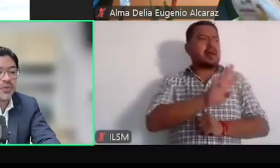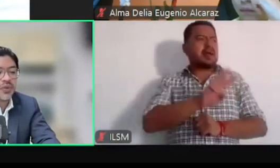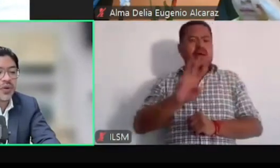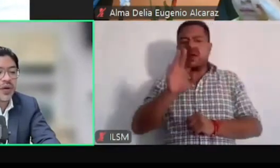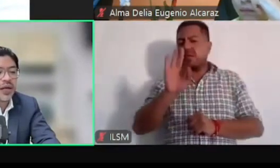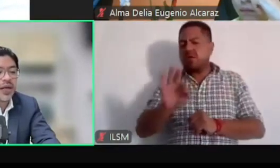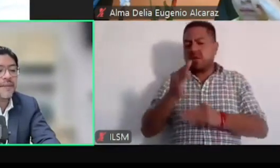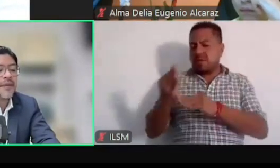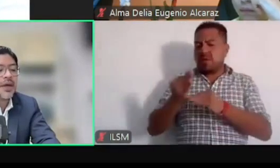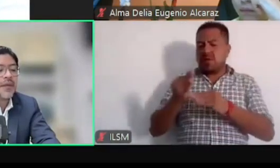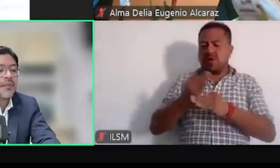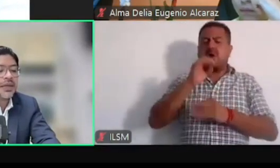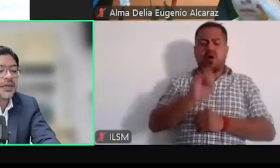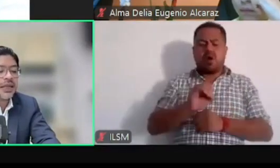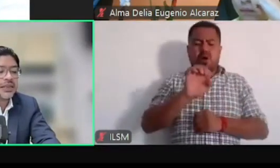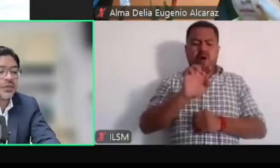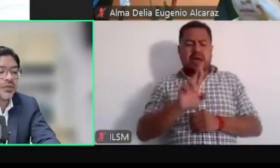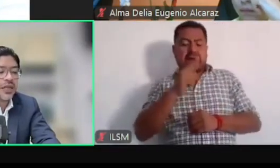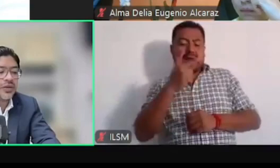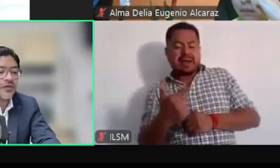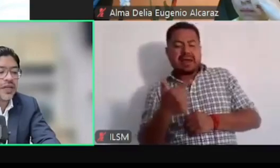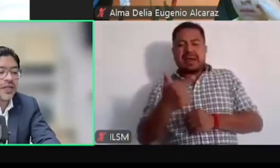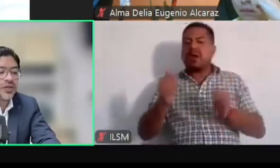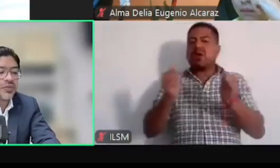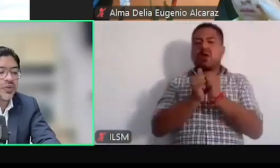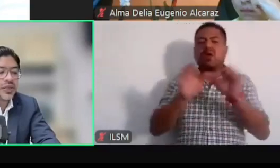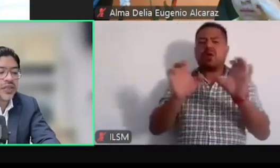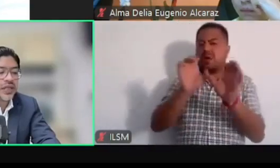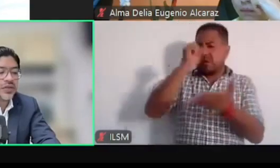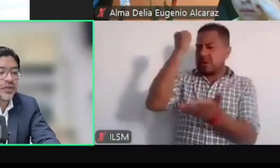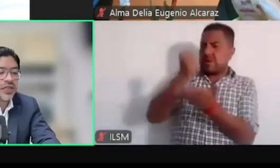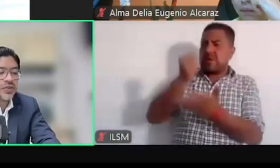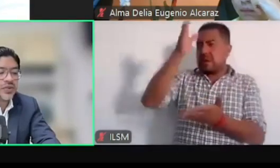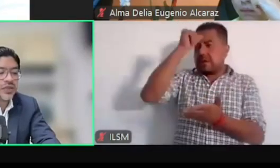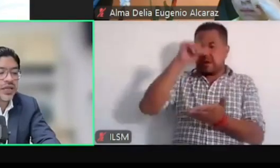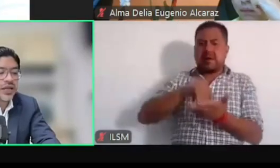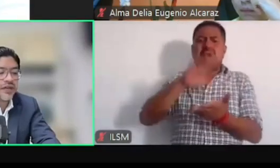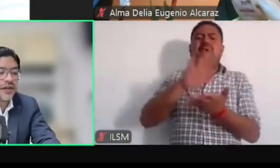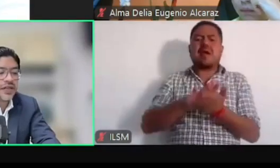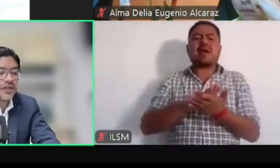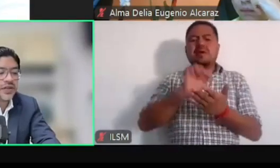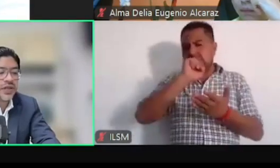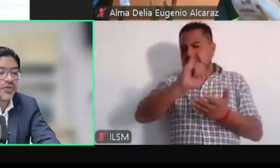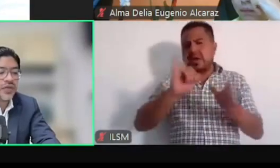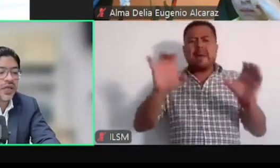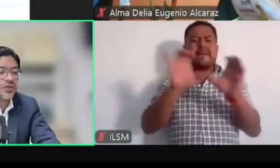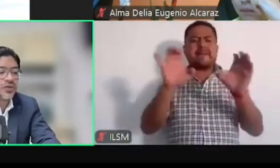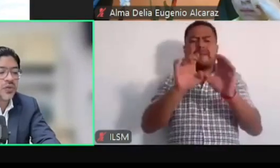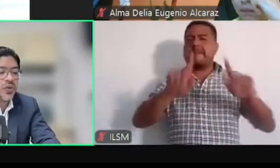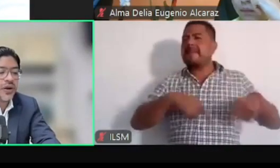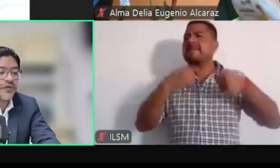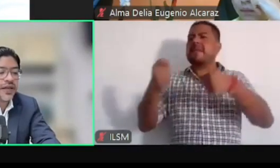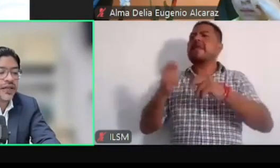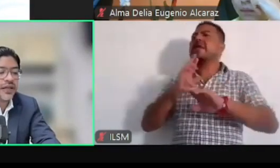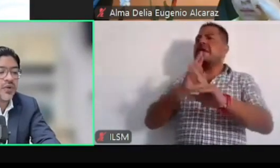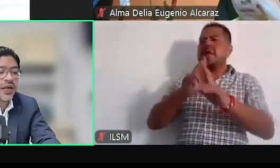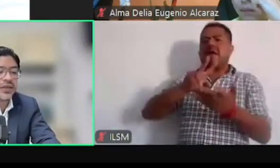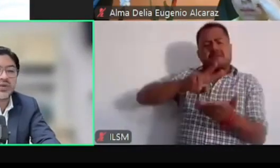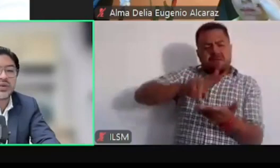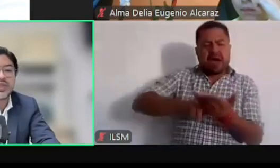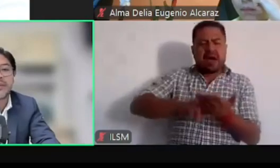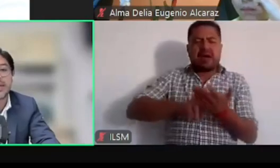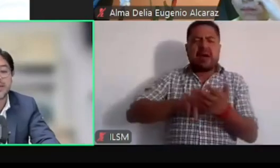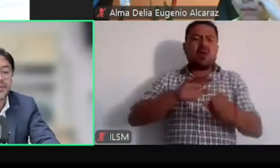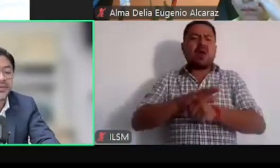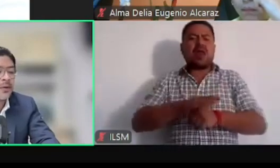www.morena.org mediante la cédula de notificación por estrados que hizo constar que la fijación de resultado estuvo verificativo el